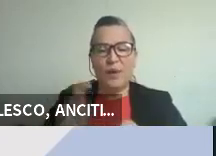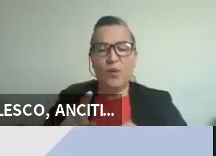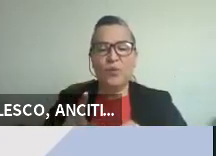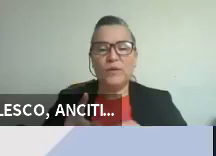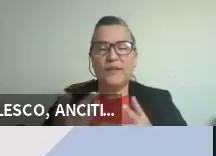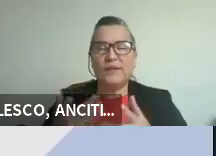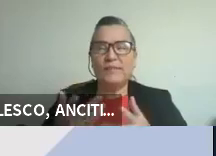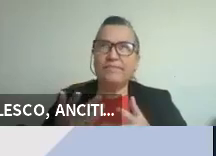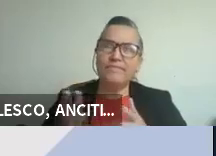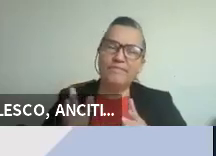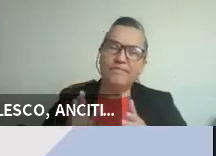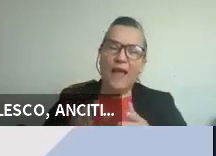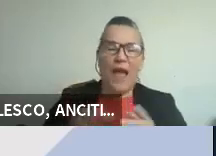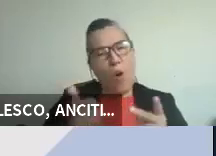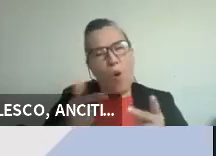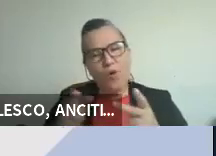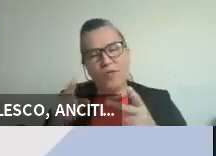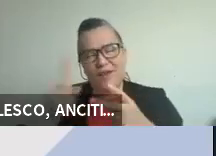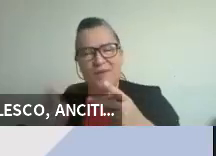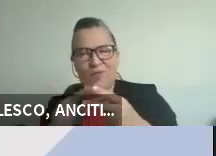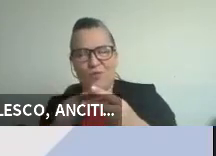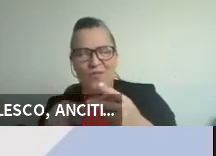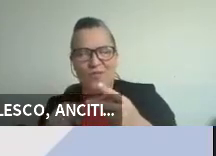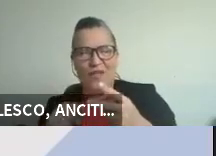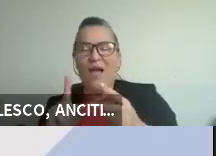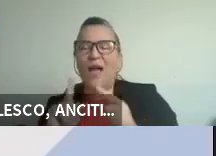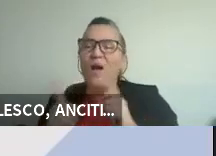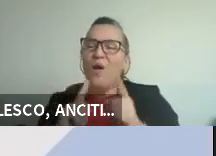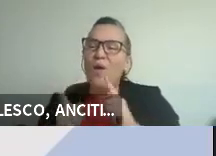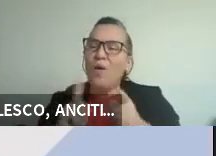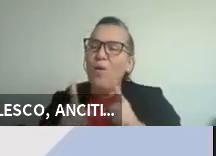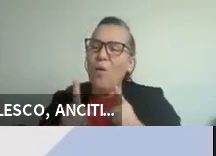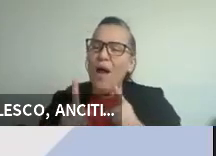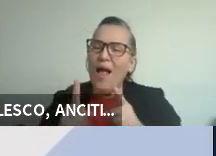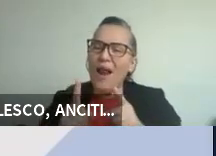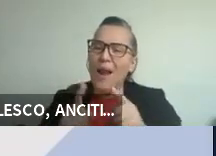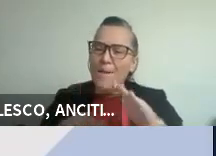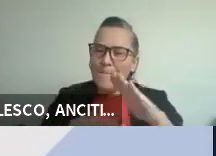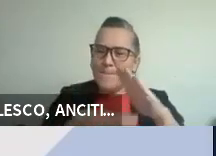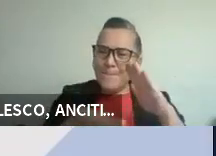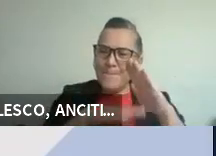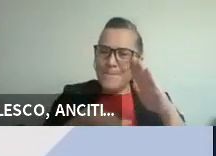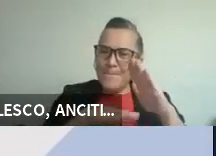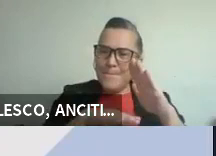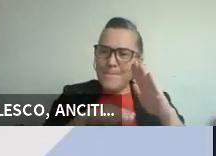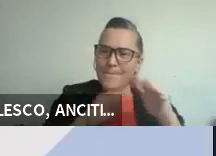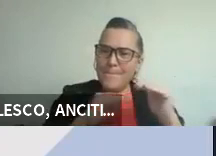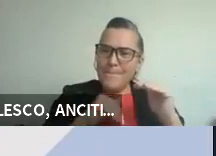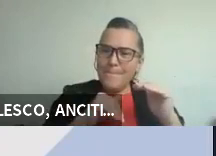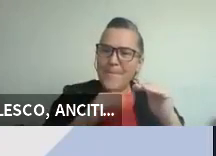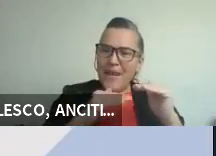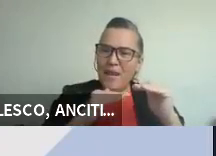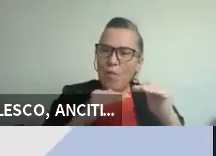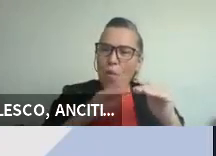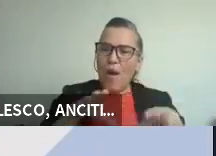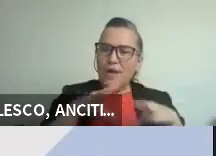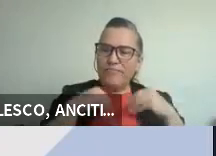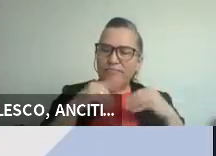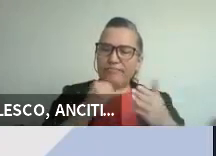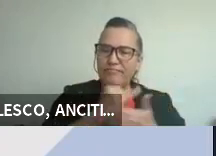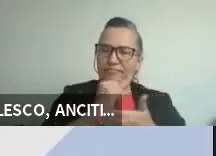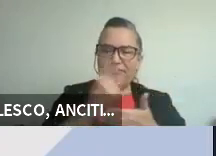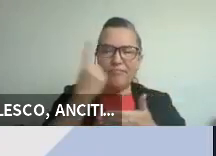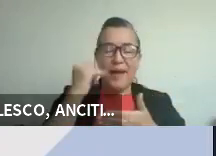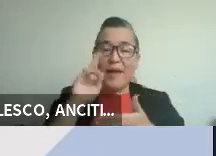lleva a otra pregunta y es cuál debería ser un piso mínimo aceptable en investigación para que una